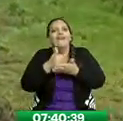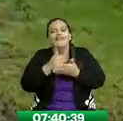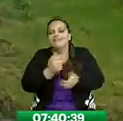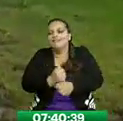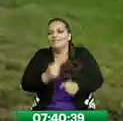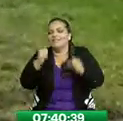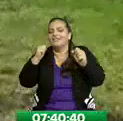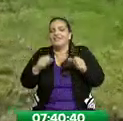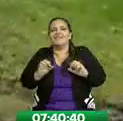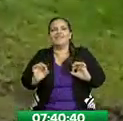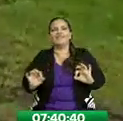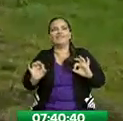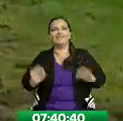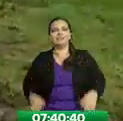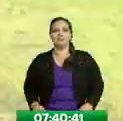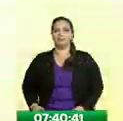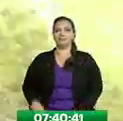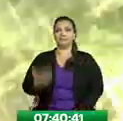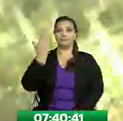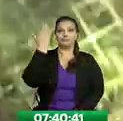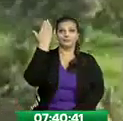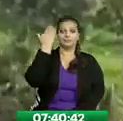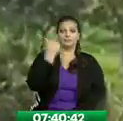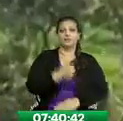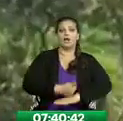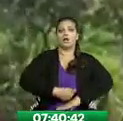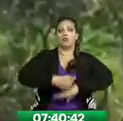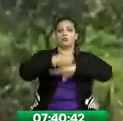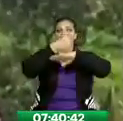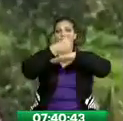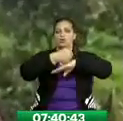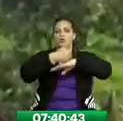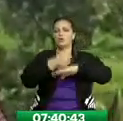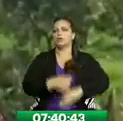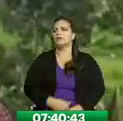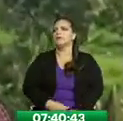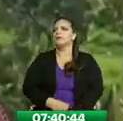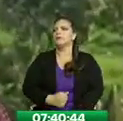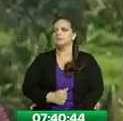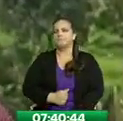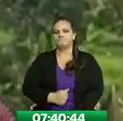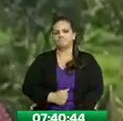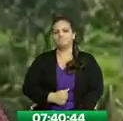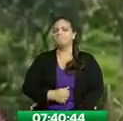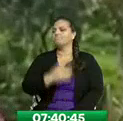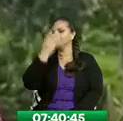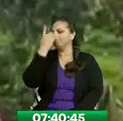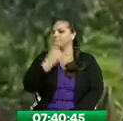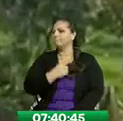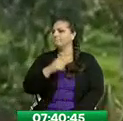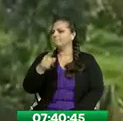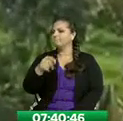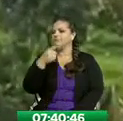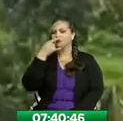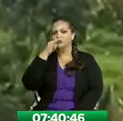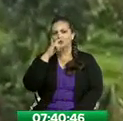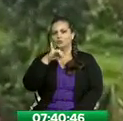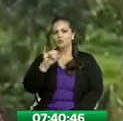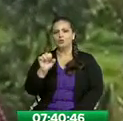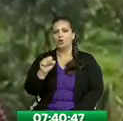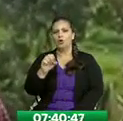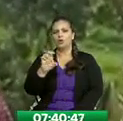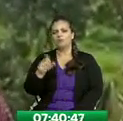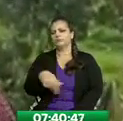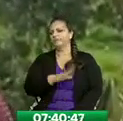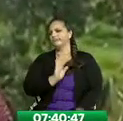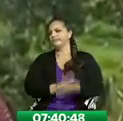que el valeroso Joel sea declarado héroe. Sean condecorados y reconocidos a nivel de toda la ciudadanía y, por qué no decirlo, del país, ante un